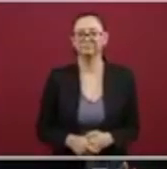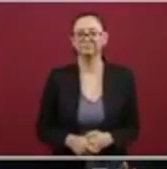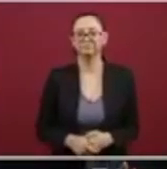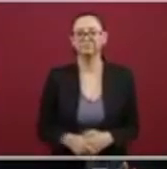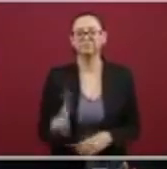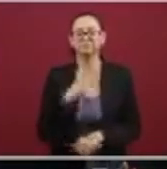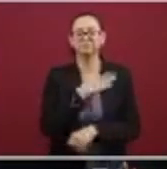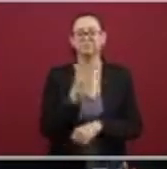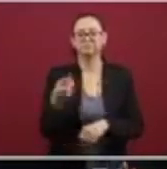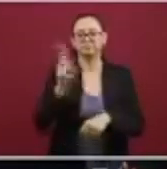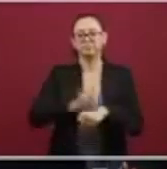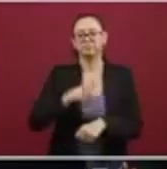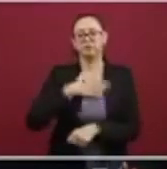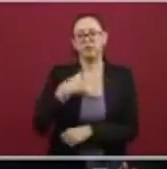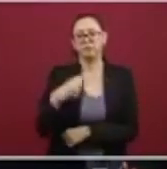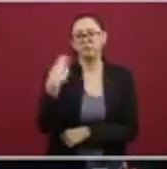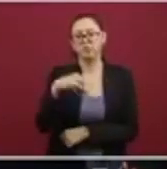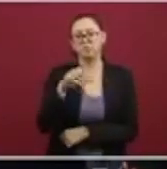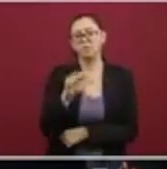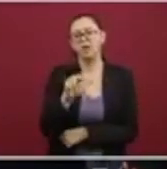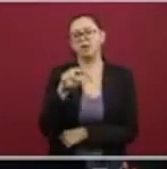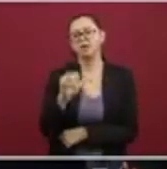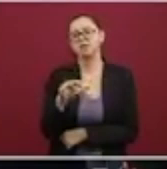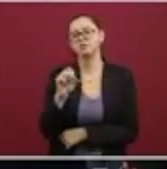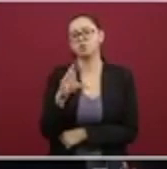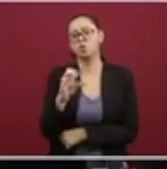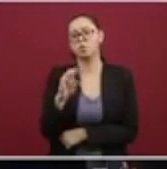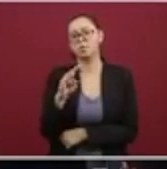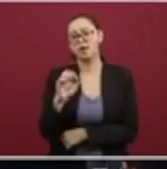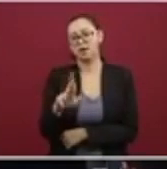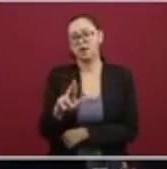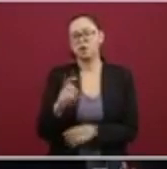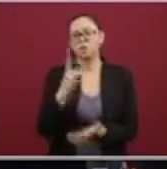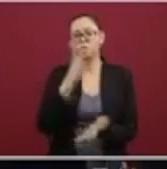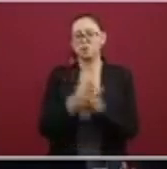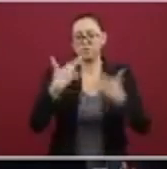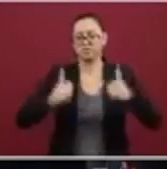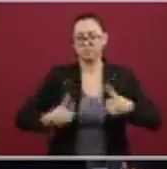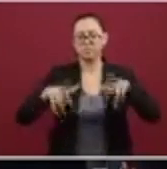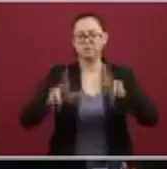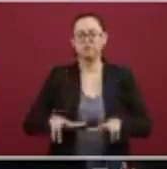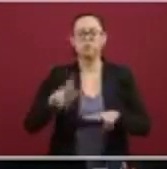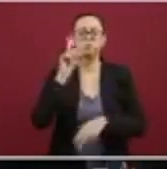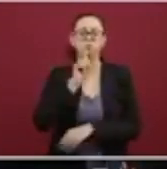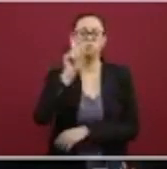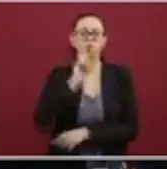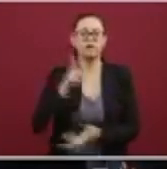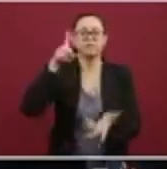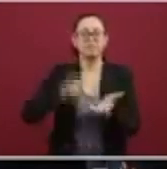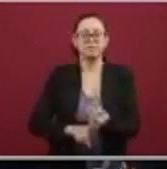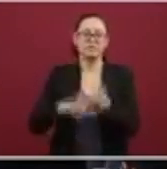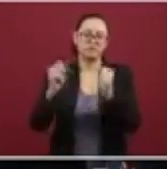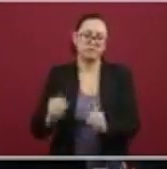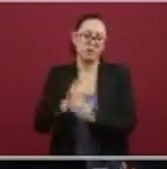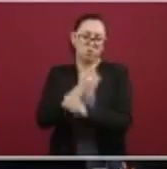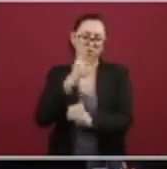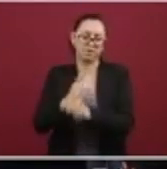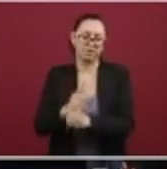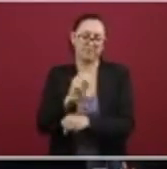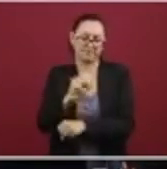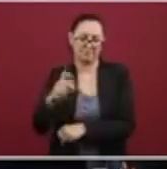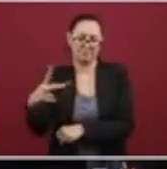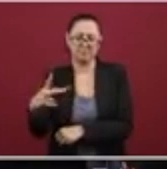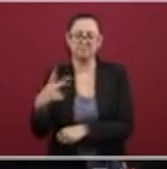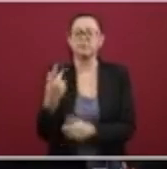Buenos días, mi nombre es Mariel Escobar. Simplemente a nombre de las mujeres que estamos en la seguridad pública, queremos reiterarle